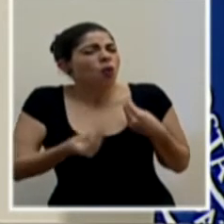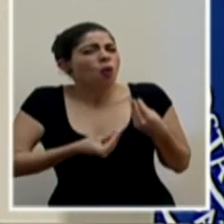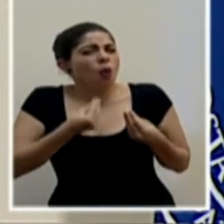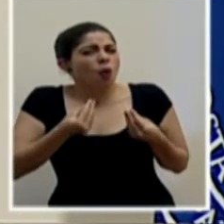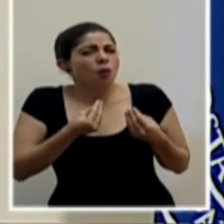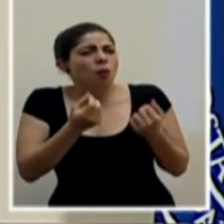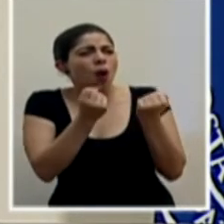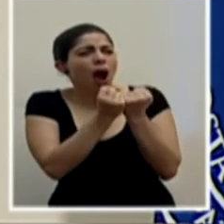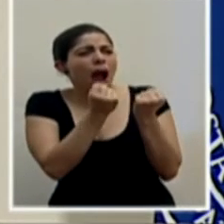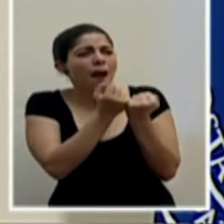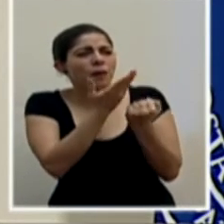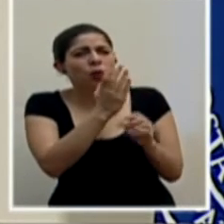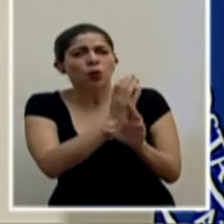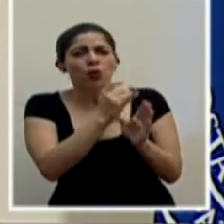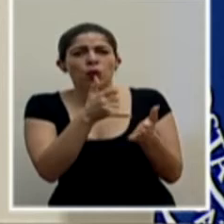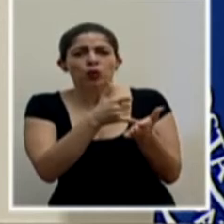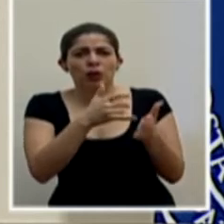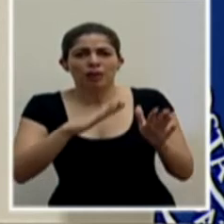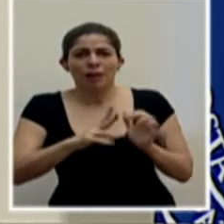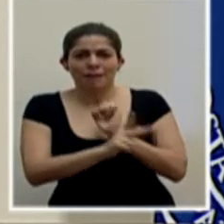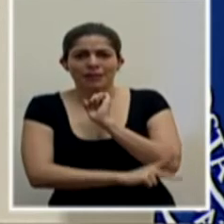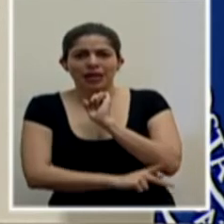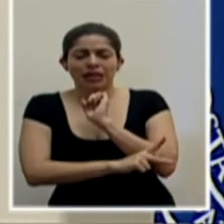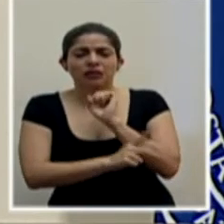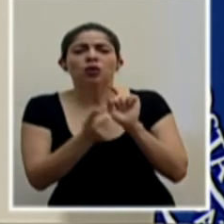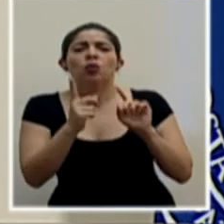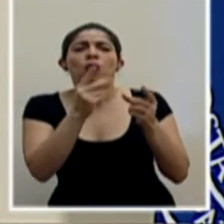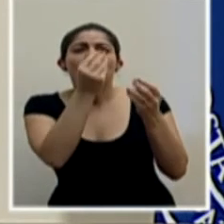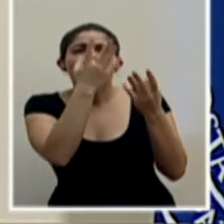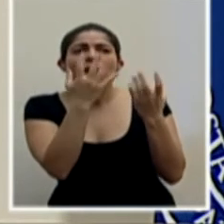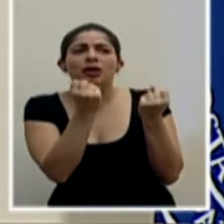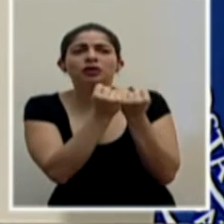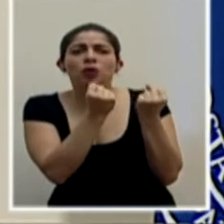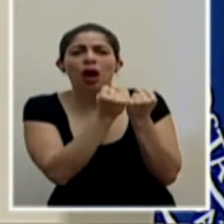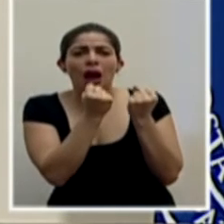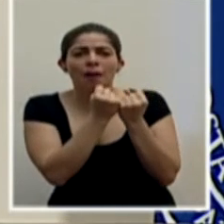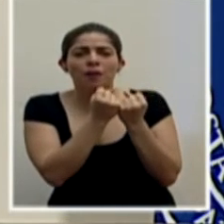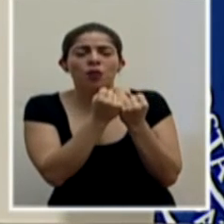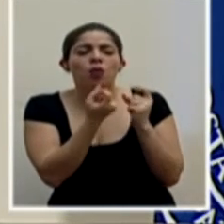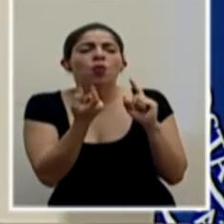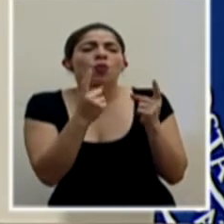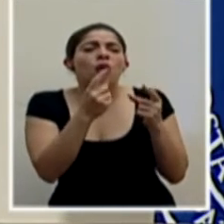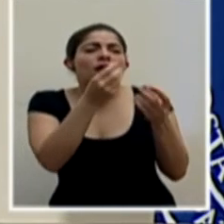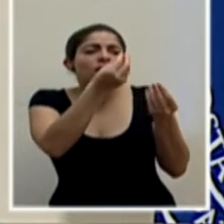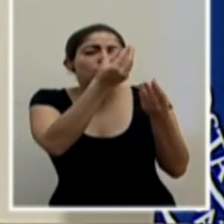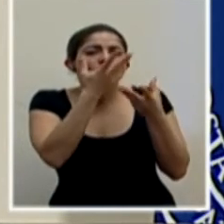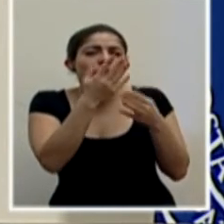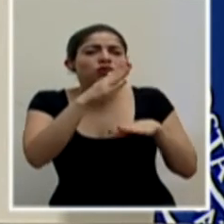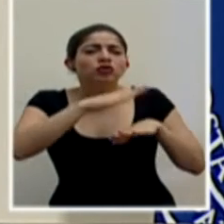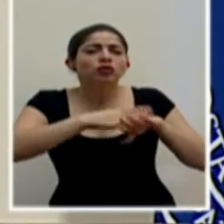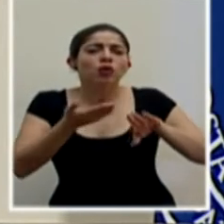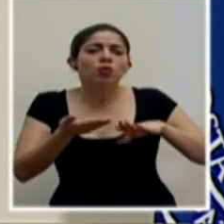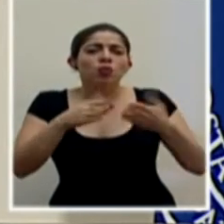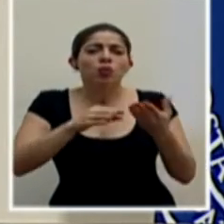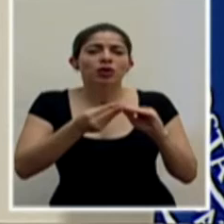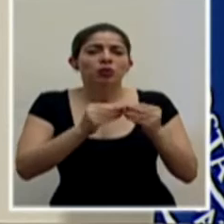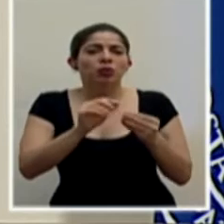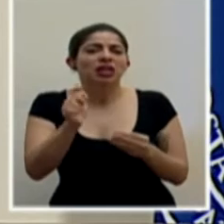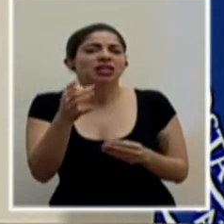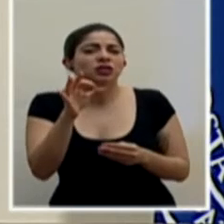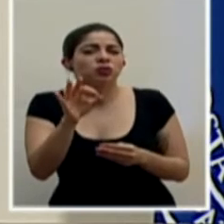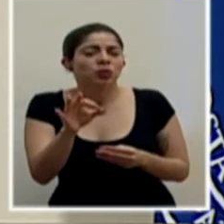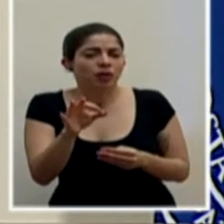cuidados intensivos en el país? ¿Cuál es el reporte de ocupación? ¿Qué detalle adicional se tiene sobre la muerte 19?